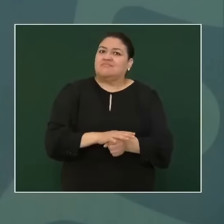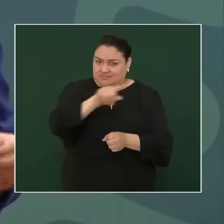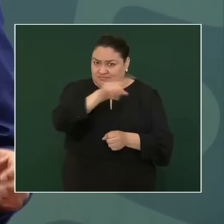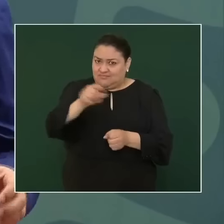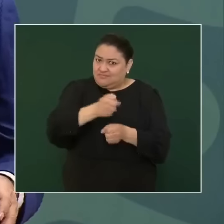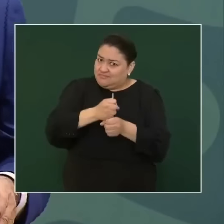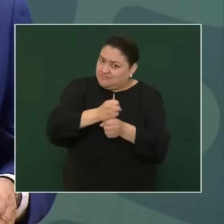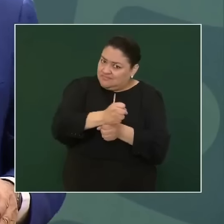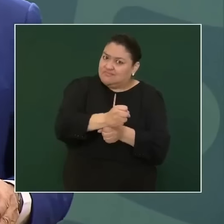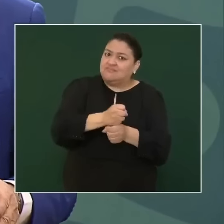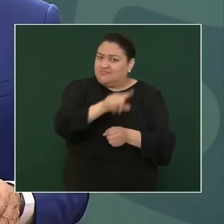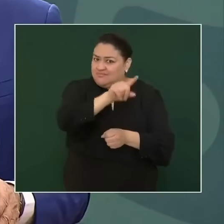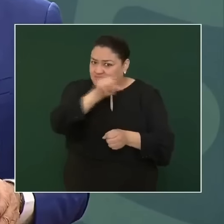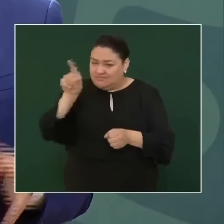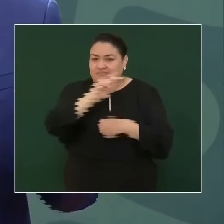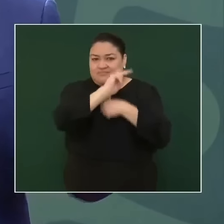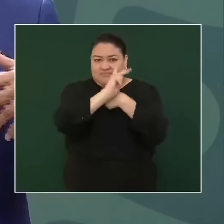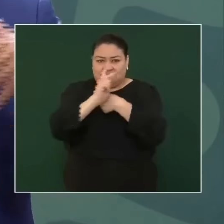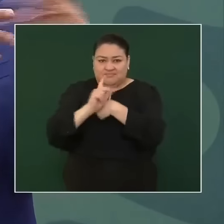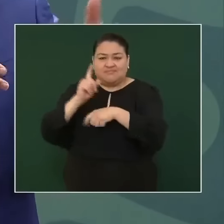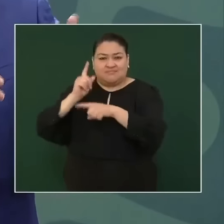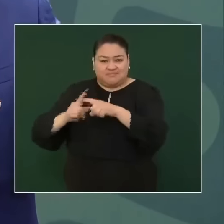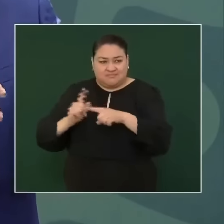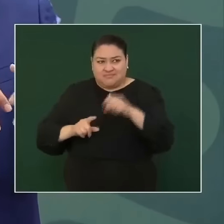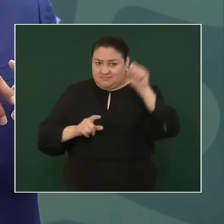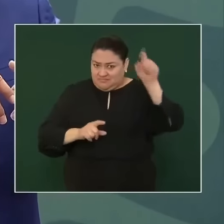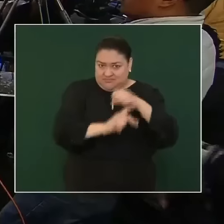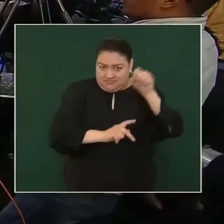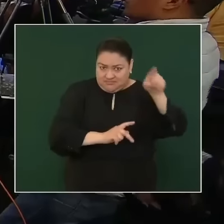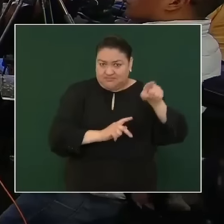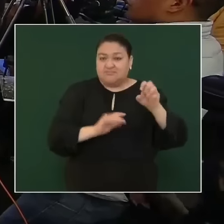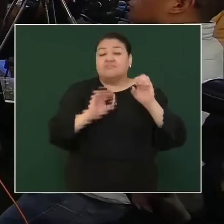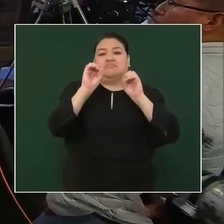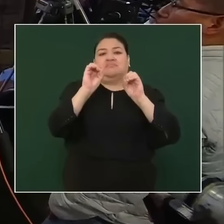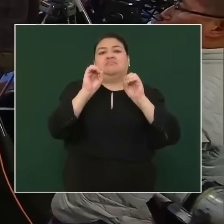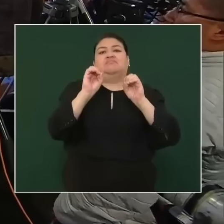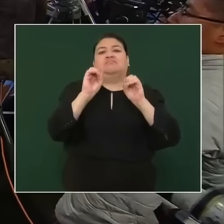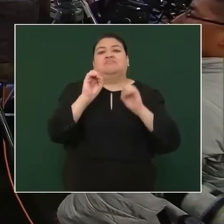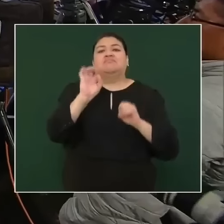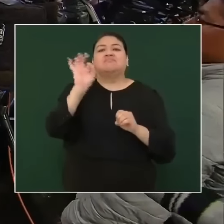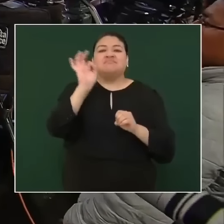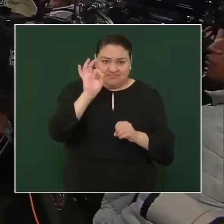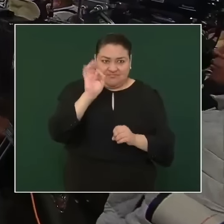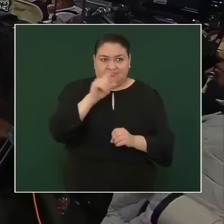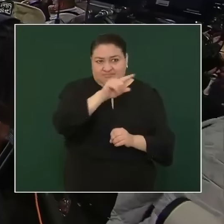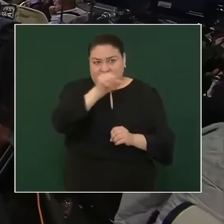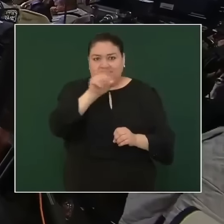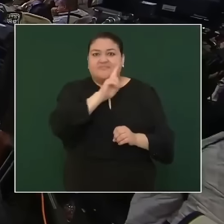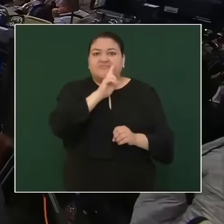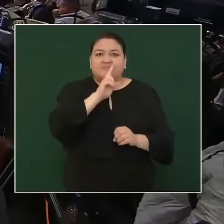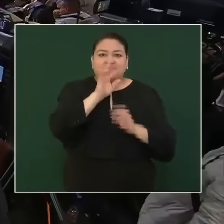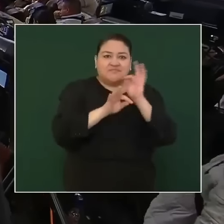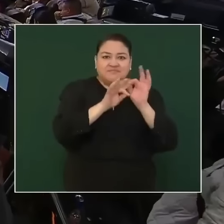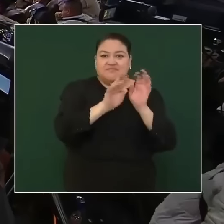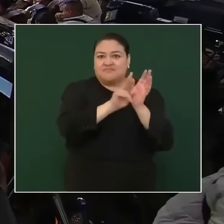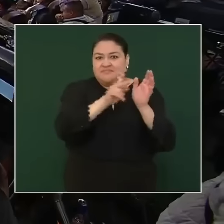intereses creados, ya sea de esos países o de